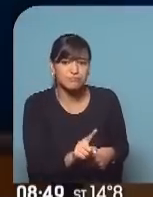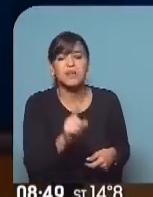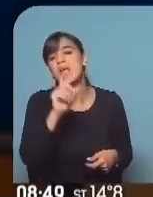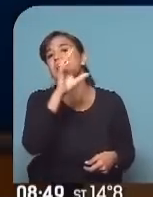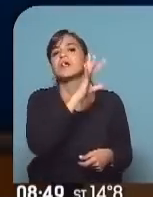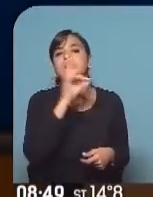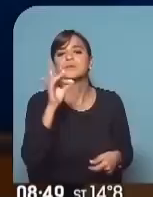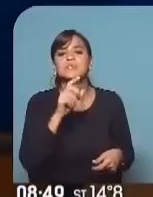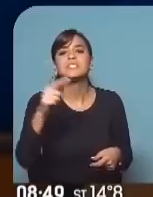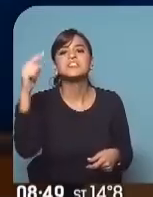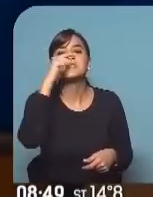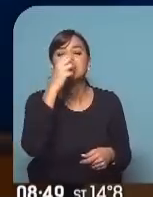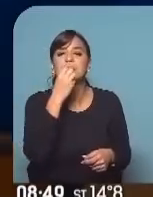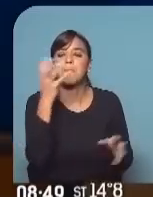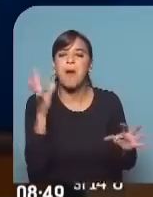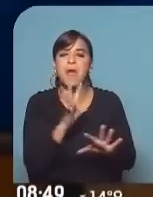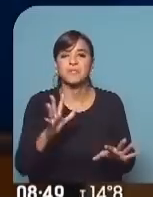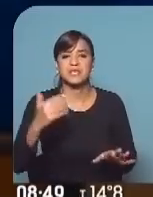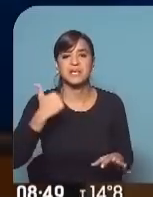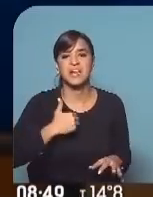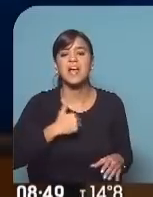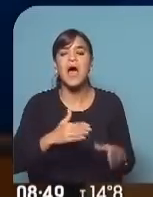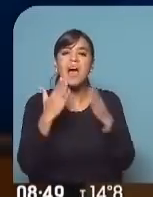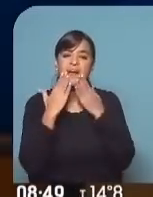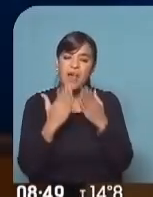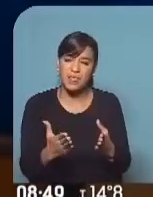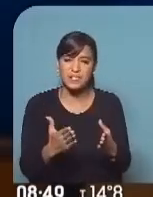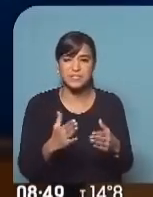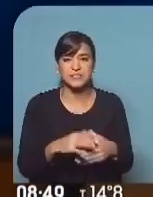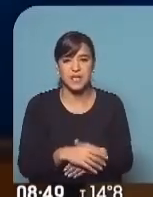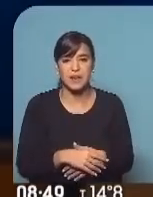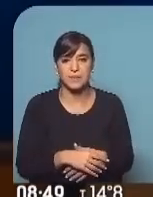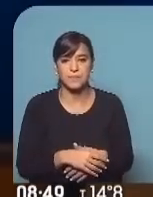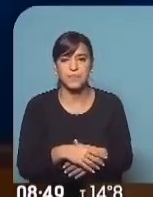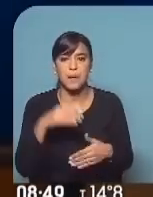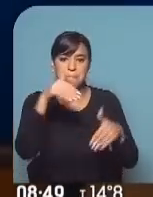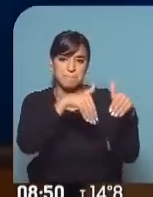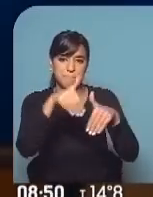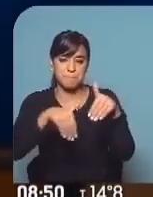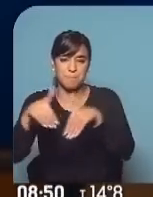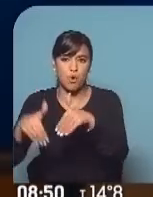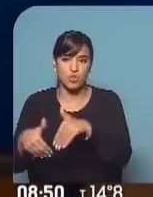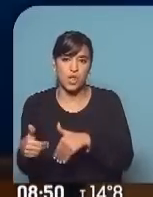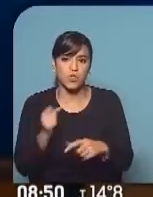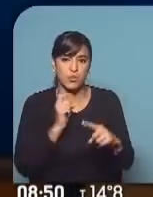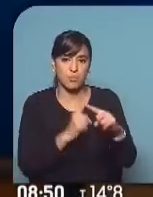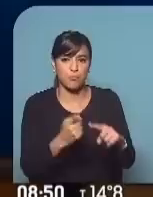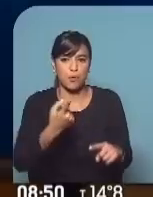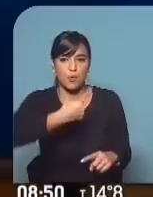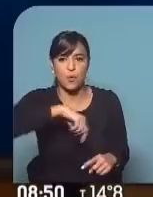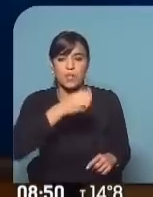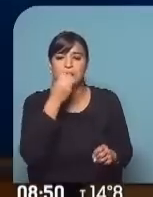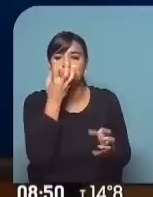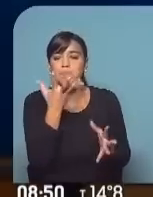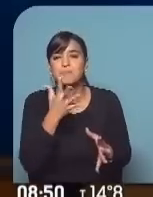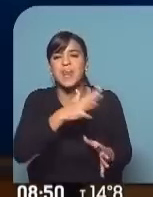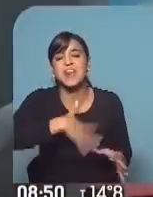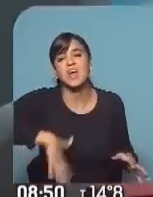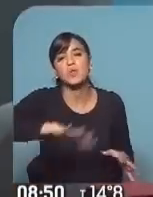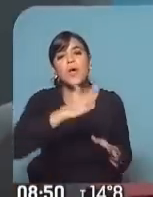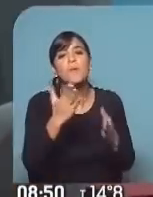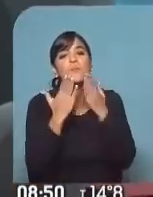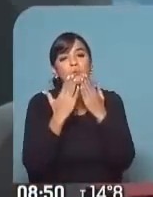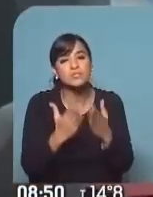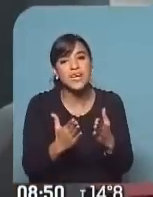una de las siete maravillas argentinas agradecerles infinitamente lo que han participado votando por nuestra belleza natural muy bien gracias